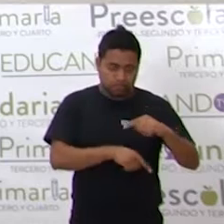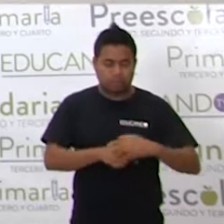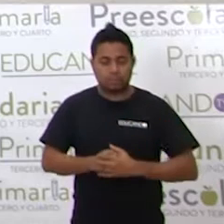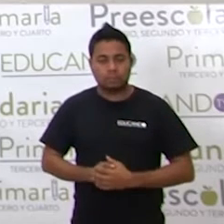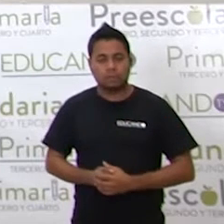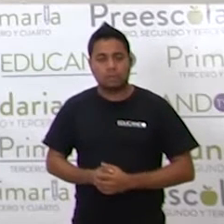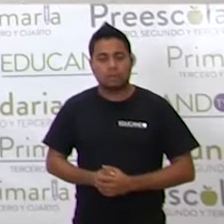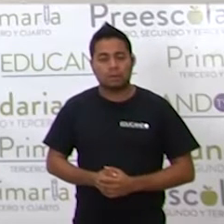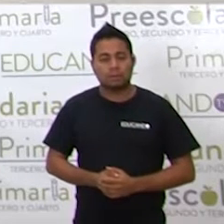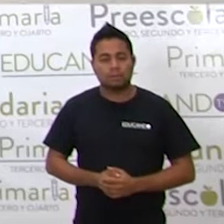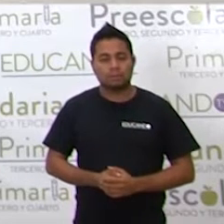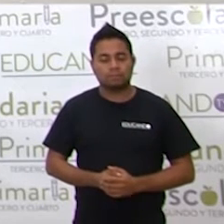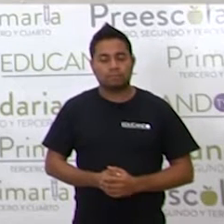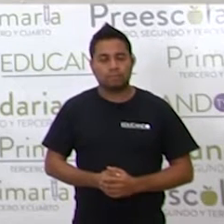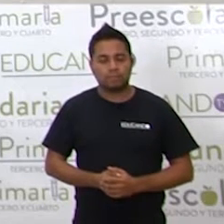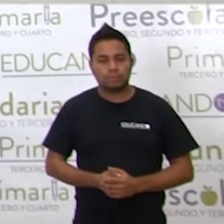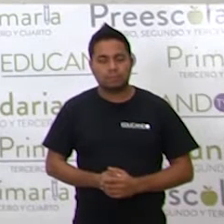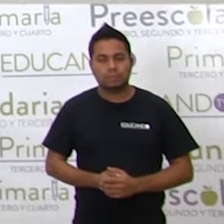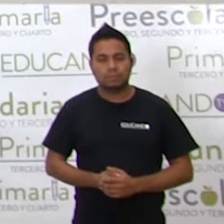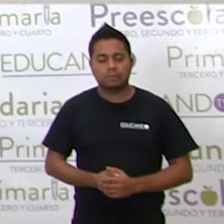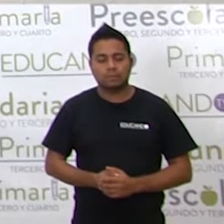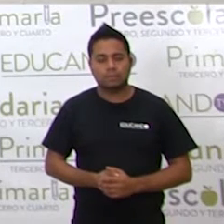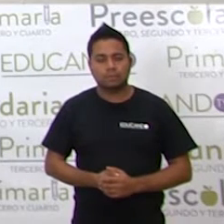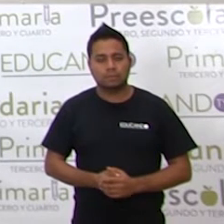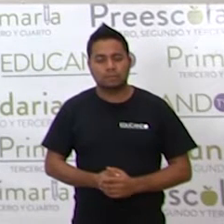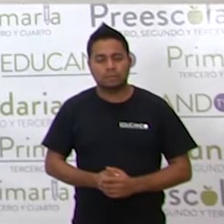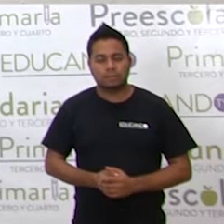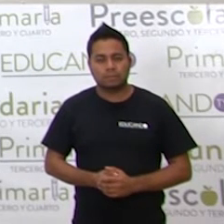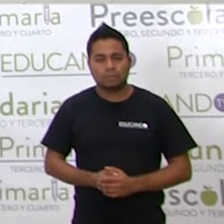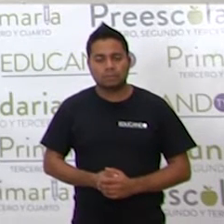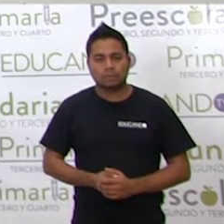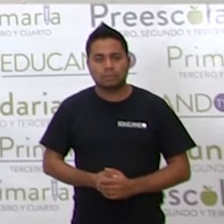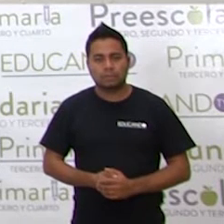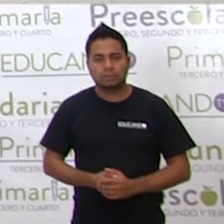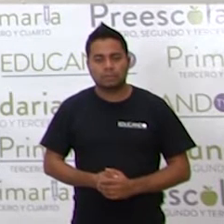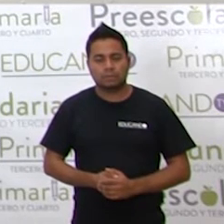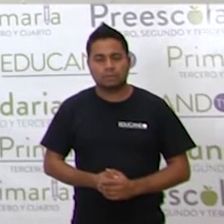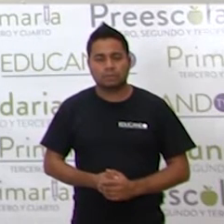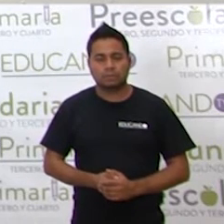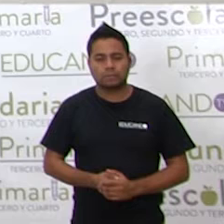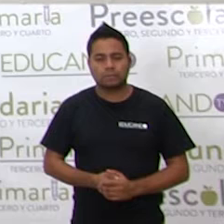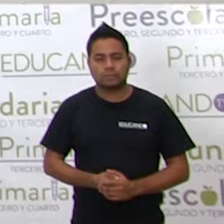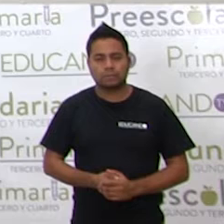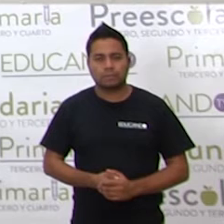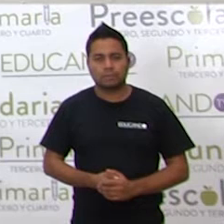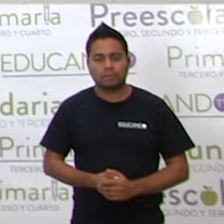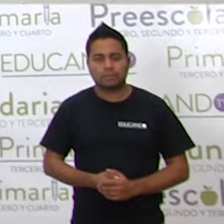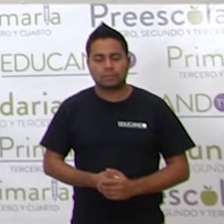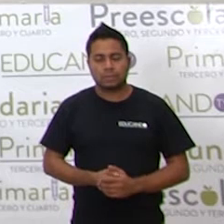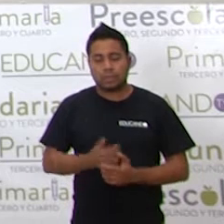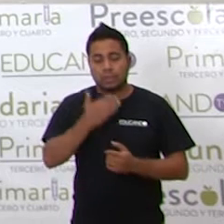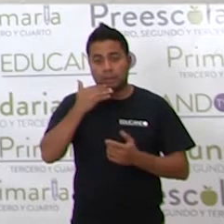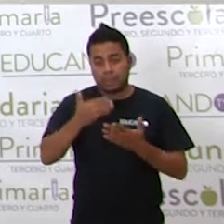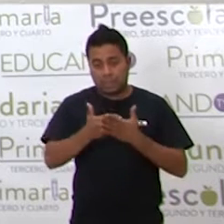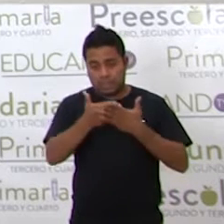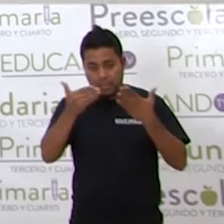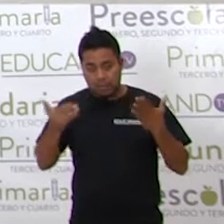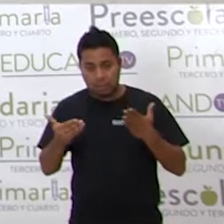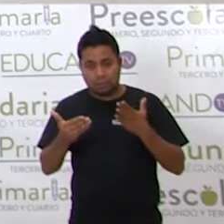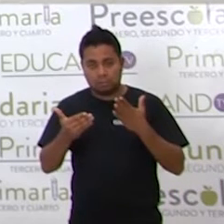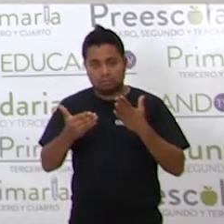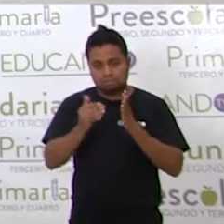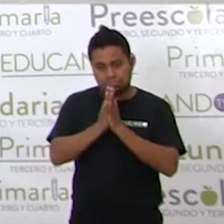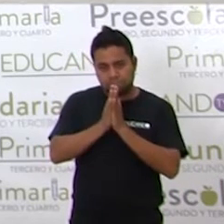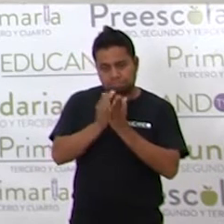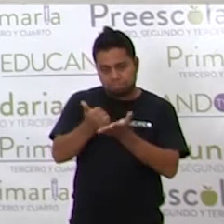de nuestras monedas de diferente denominación. Y ahora, por favor, ayúdame a